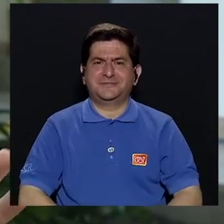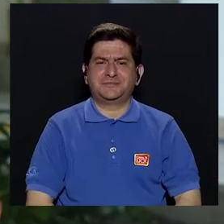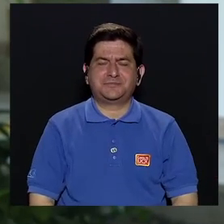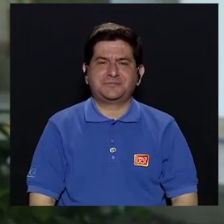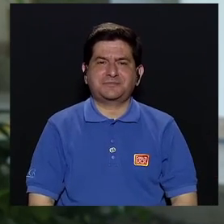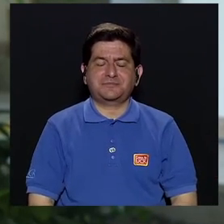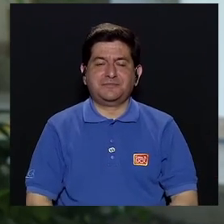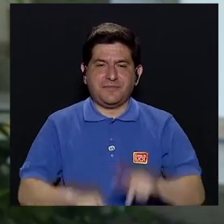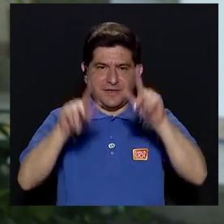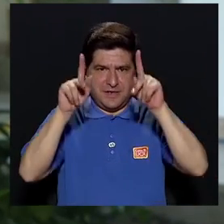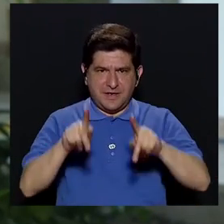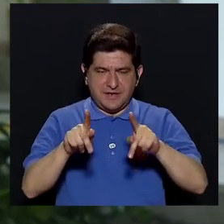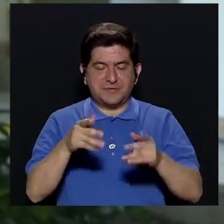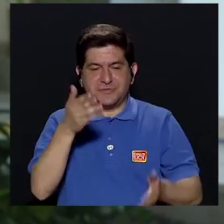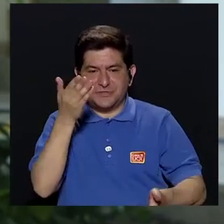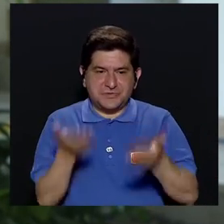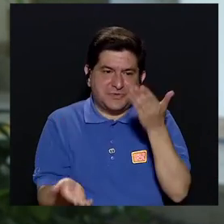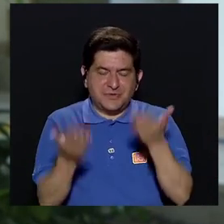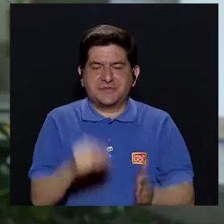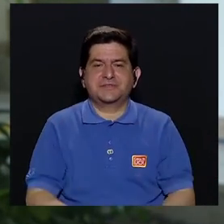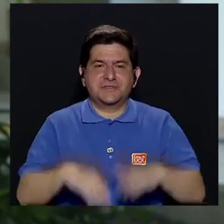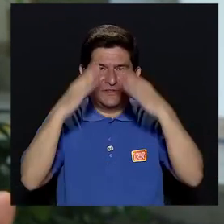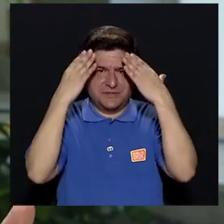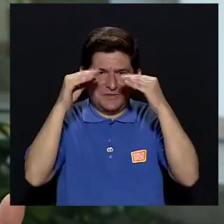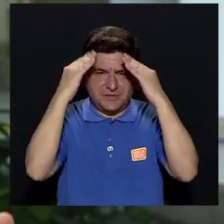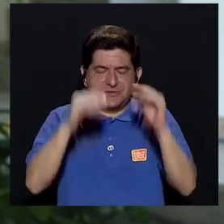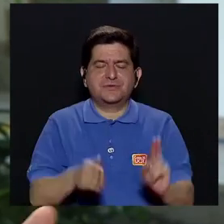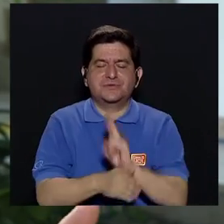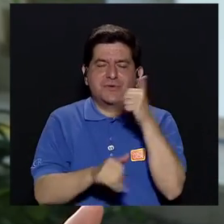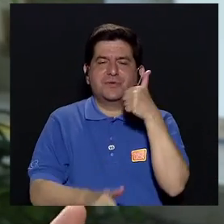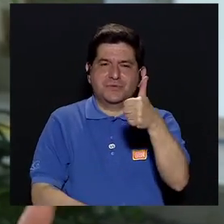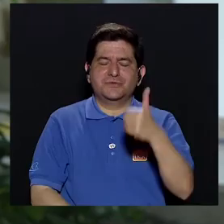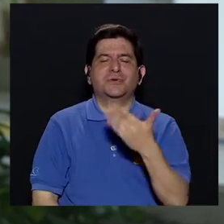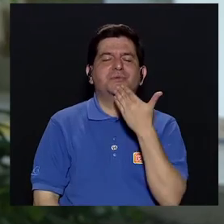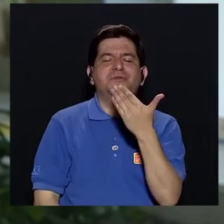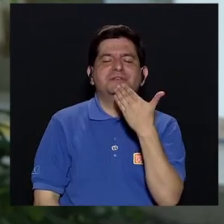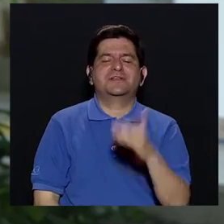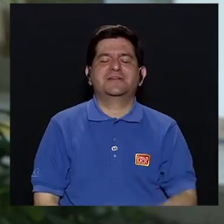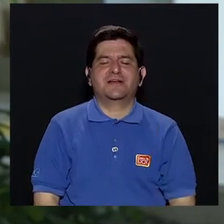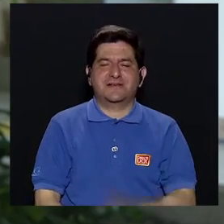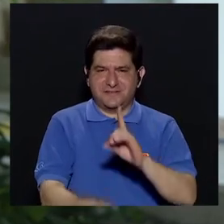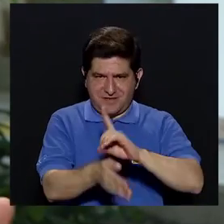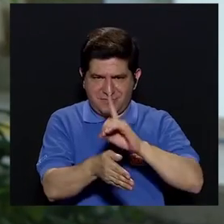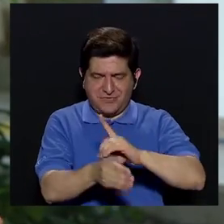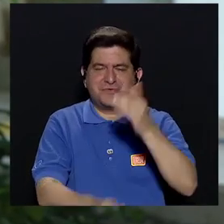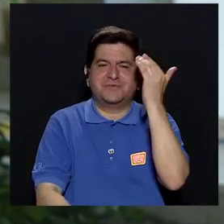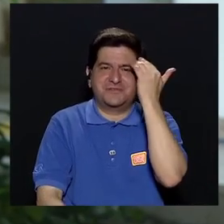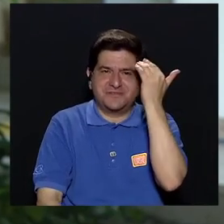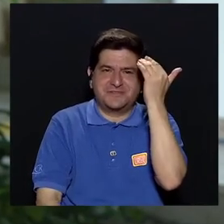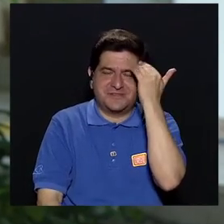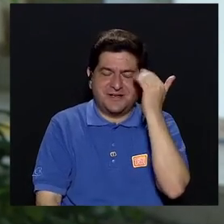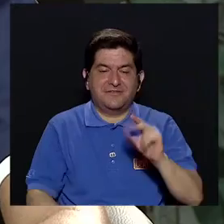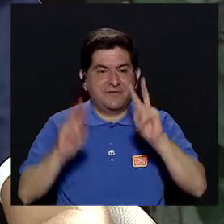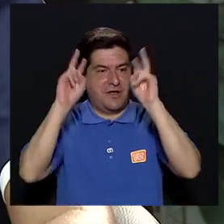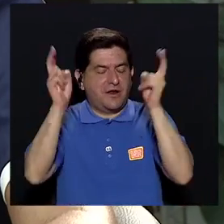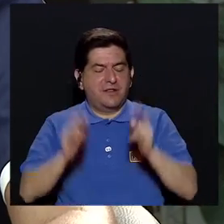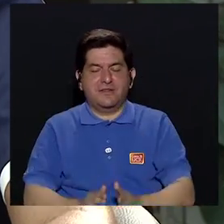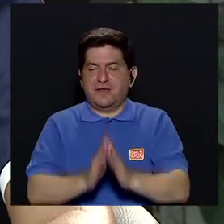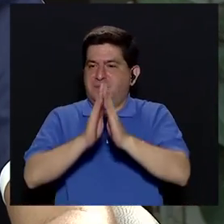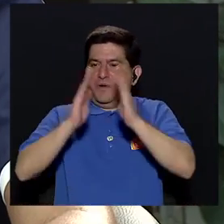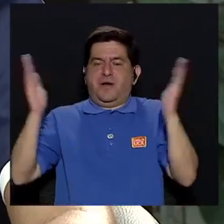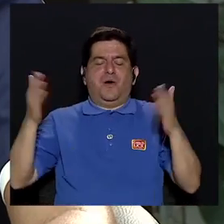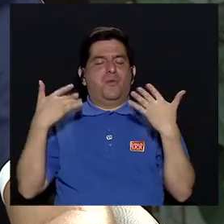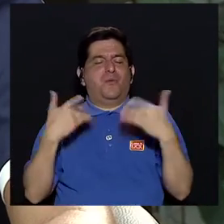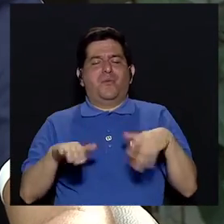que a los televidentes les sería pues información muy útil. Doctor, de verdad que muchísimas gracias. Muchas gracias. Sabemos que el tema es